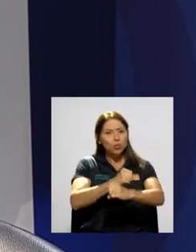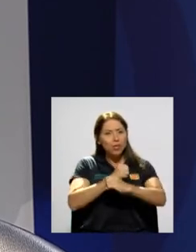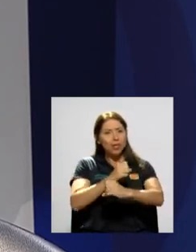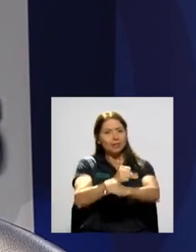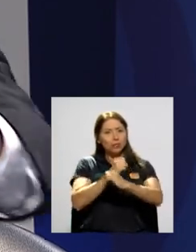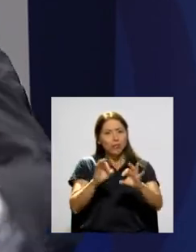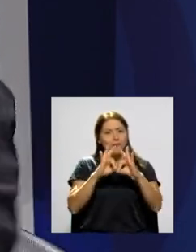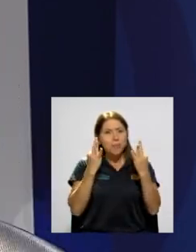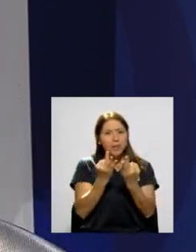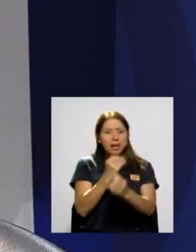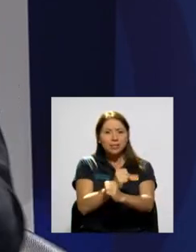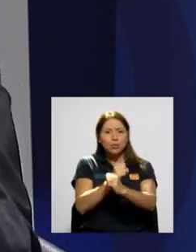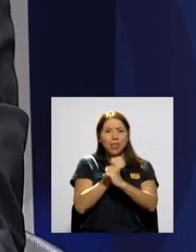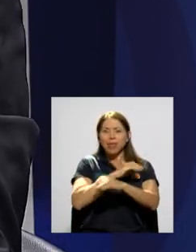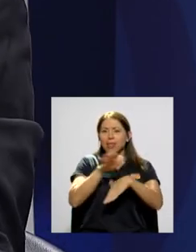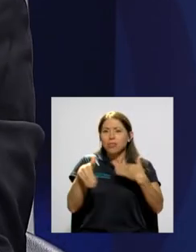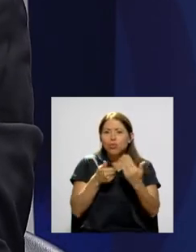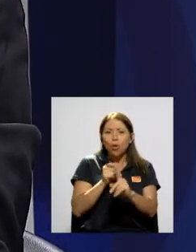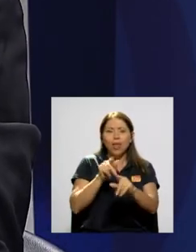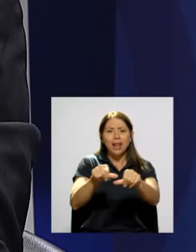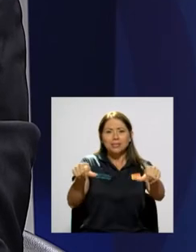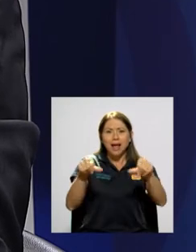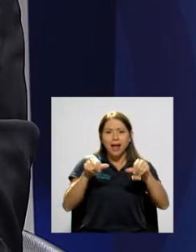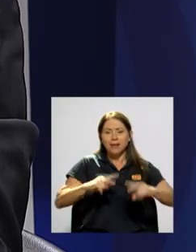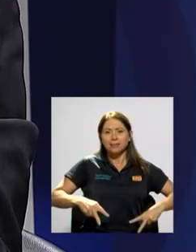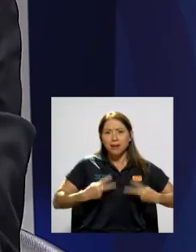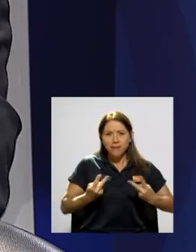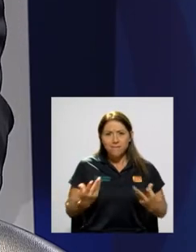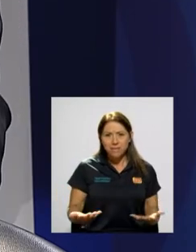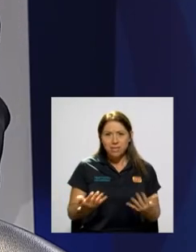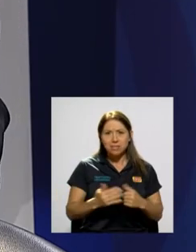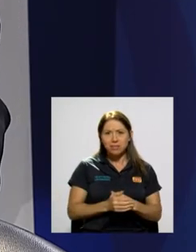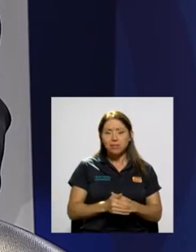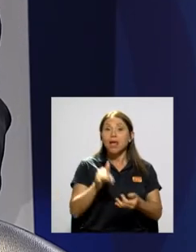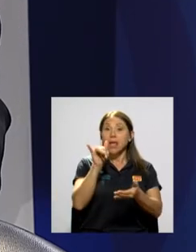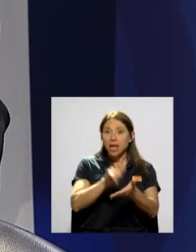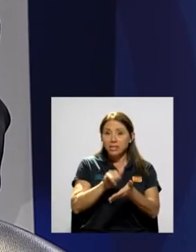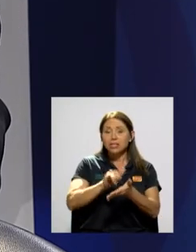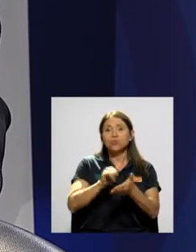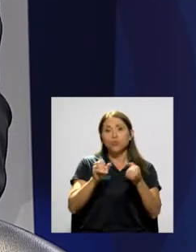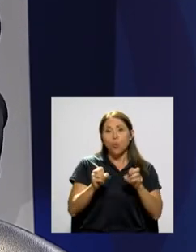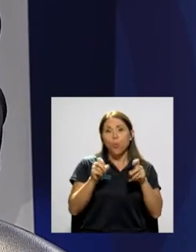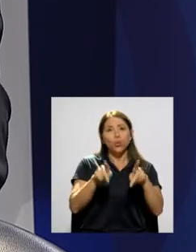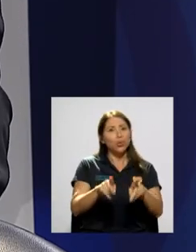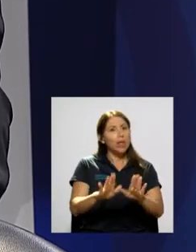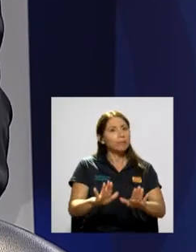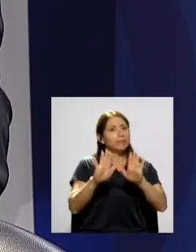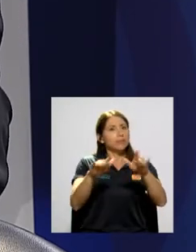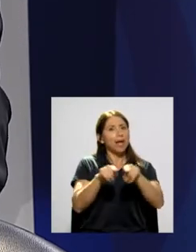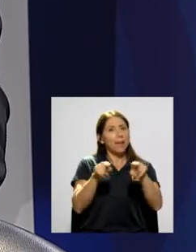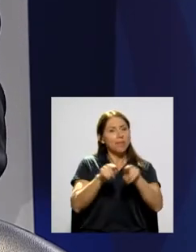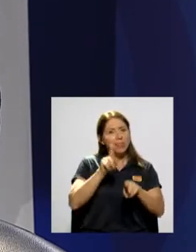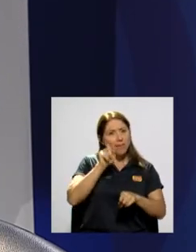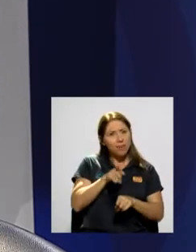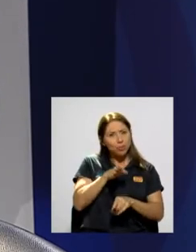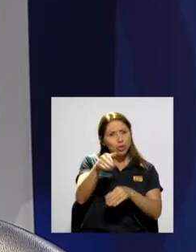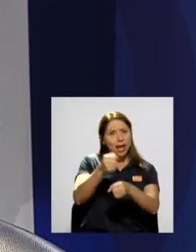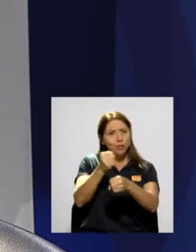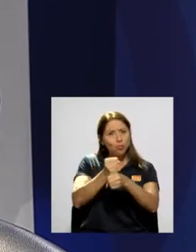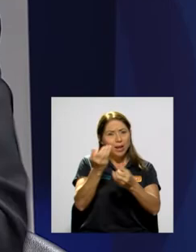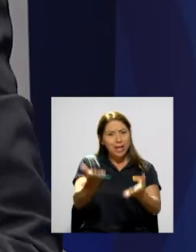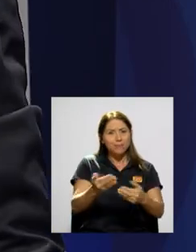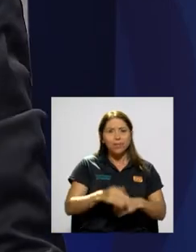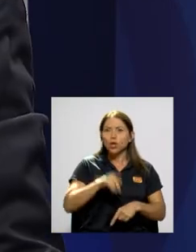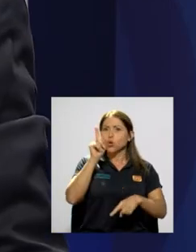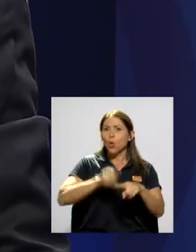seguridad en todas las dimensiones de la existencia. Okay. Esta es otra gran oportunidad también y tenemos que ir a actuar ahí. No puede haber